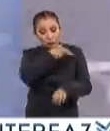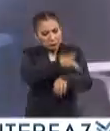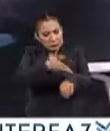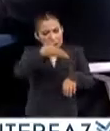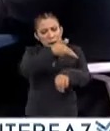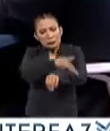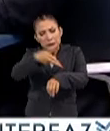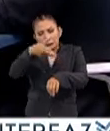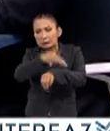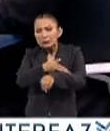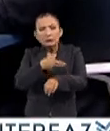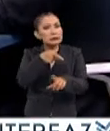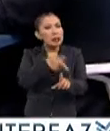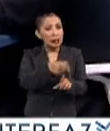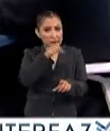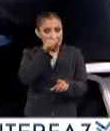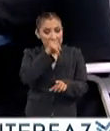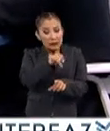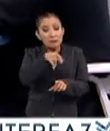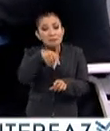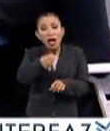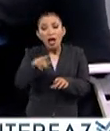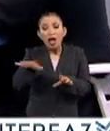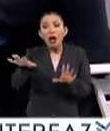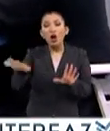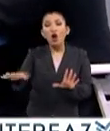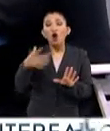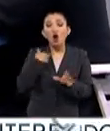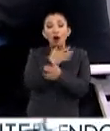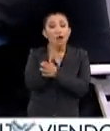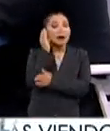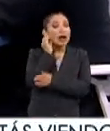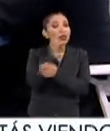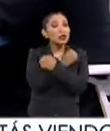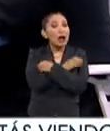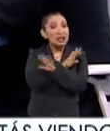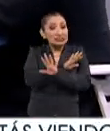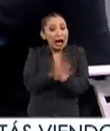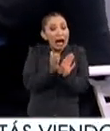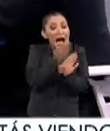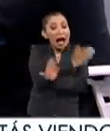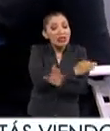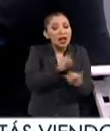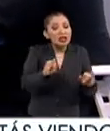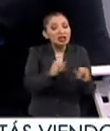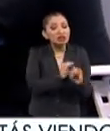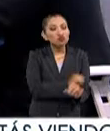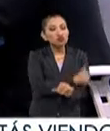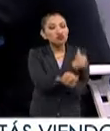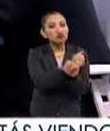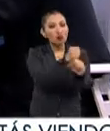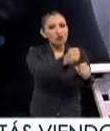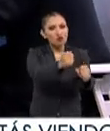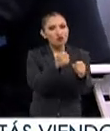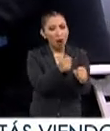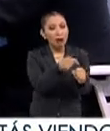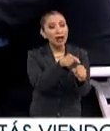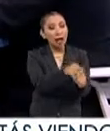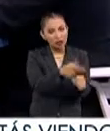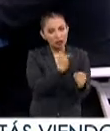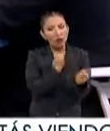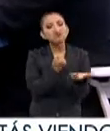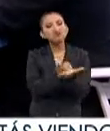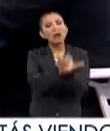ha tenido que ver, sí, pero en el sentido de Radio Educación ya era una institución fuerte y eso es lo que